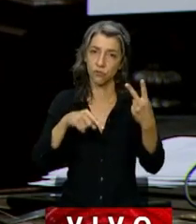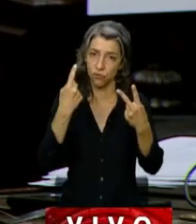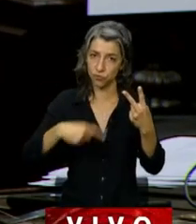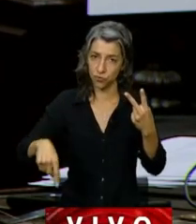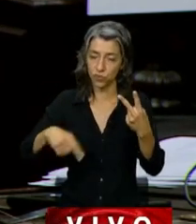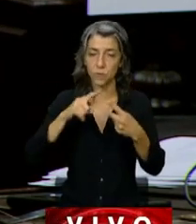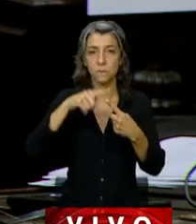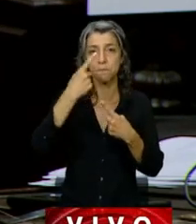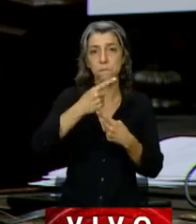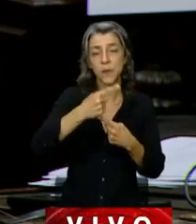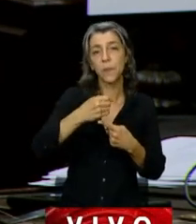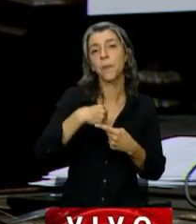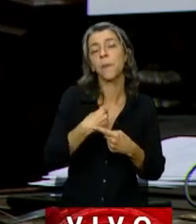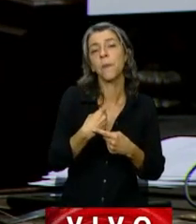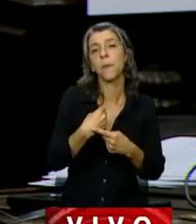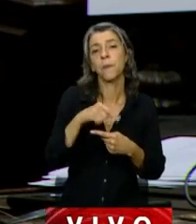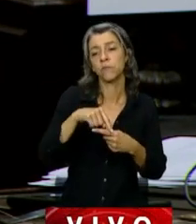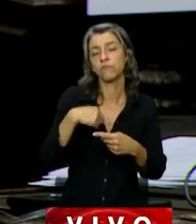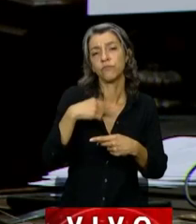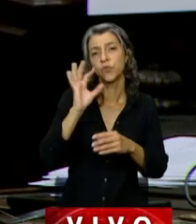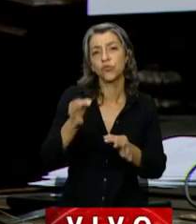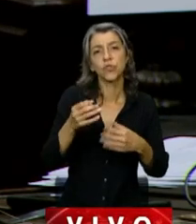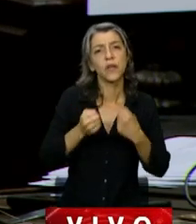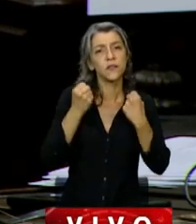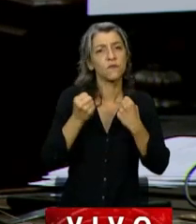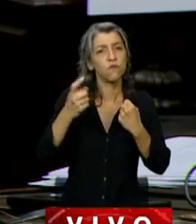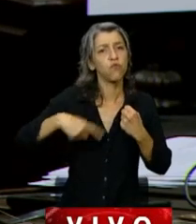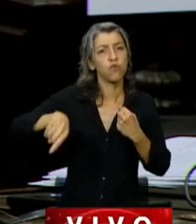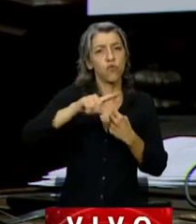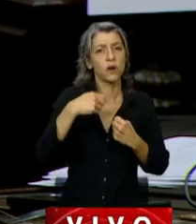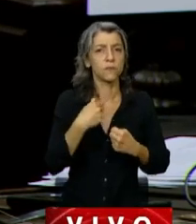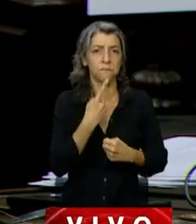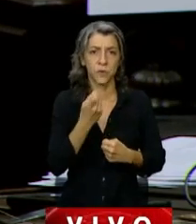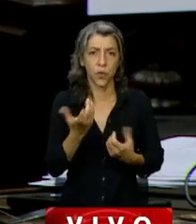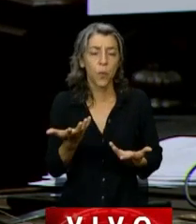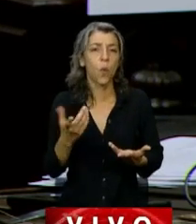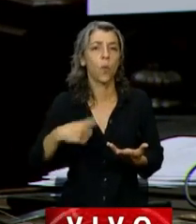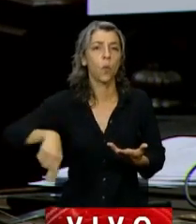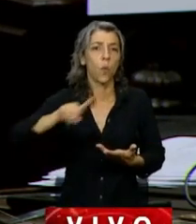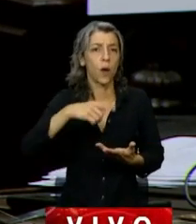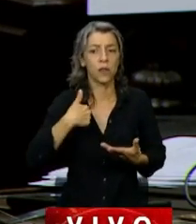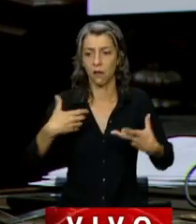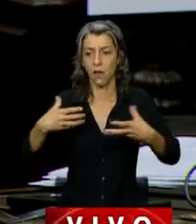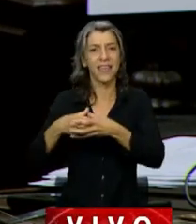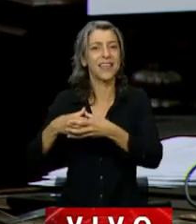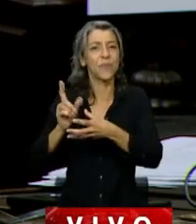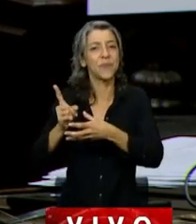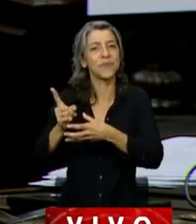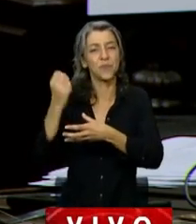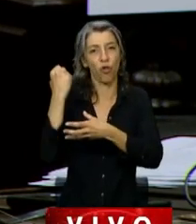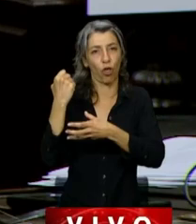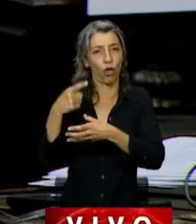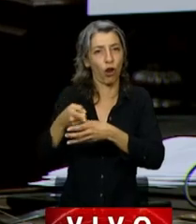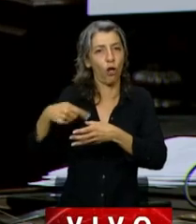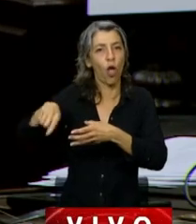Primero, respecto al evidente esfuerzo que hay, y esto lo pudimos ver con las explicaciones del equipo económico,